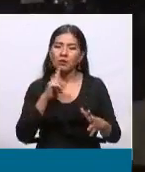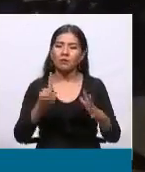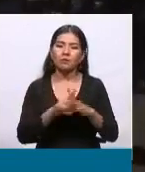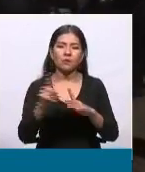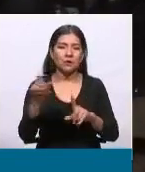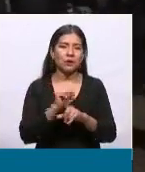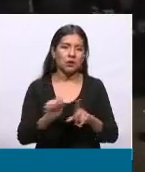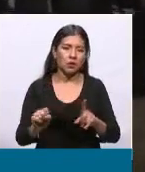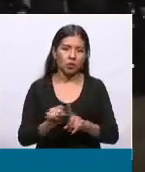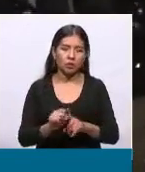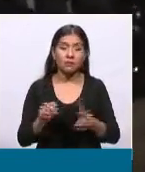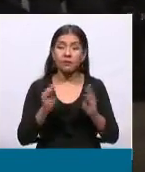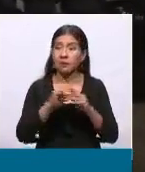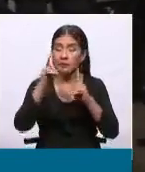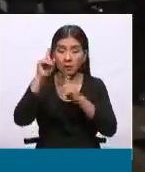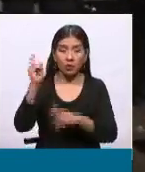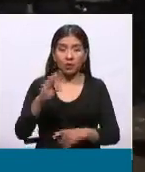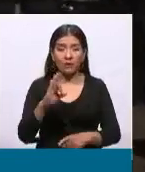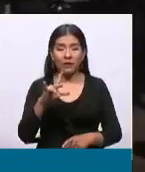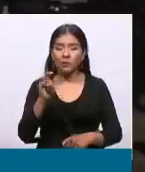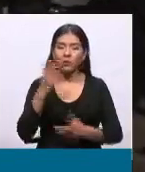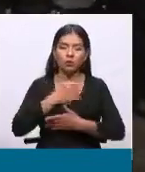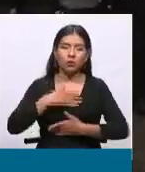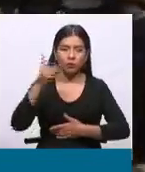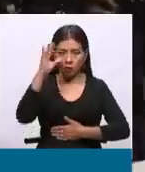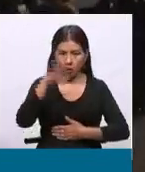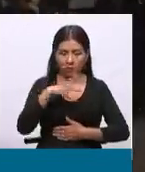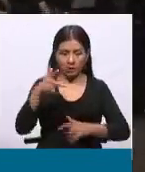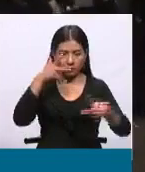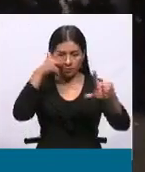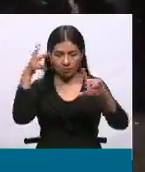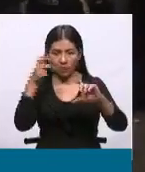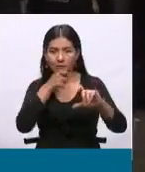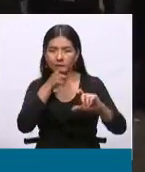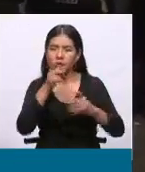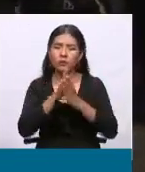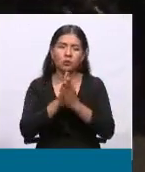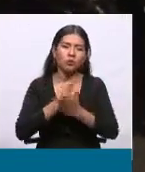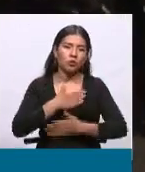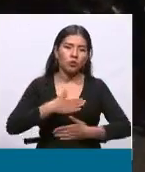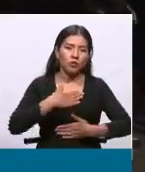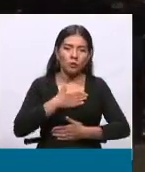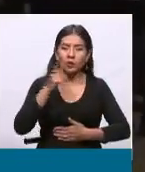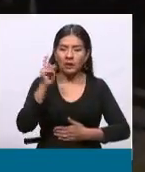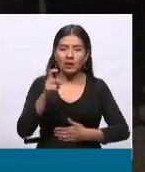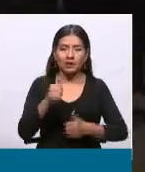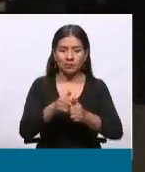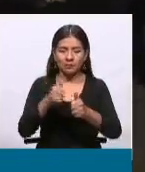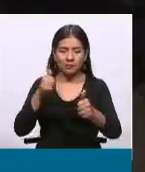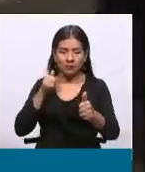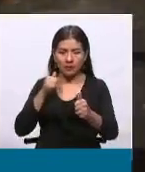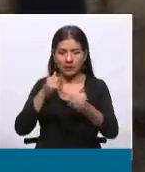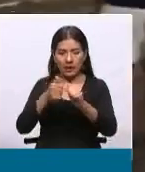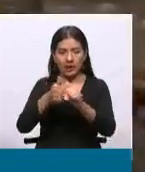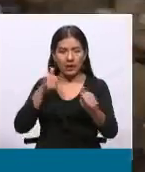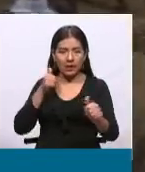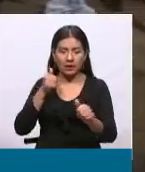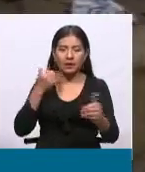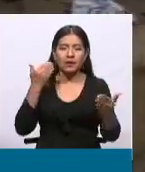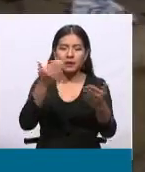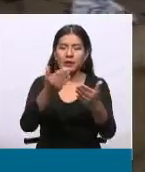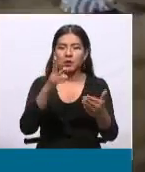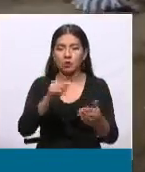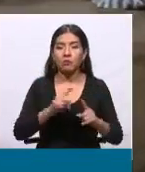circunstancias. Filomeno, por favor, como siempre, protegiendo tu integridad física, descríbenos qué está ocurriendo, aunque